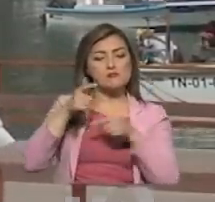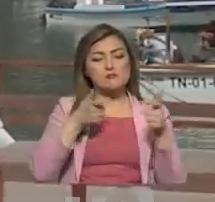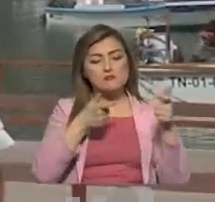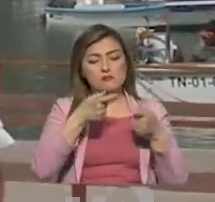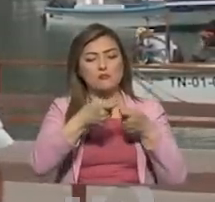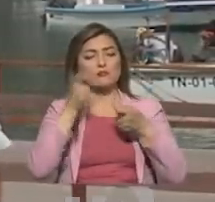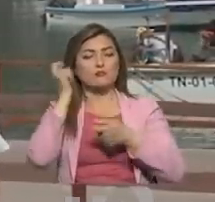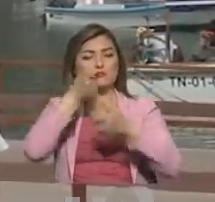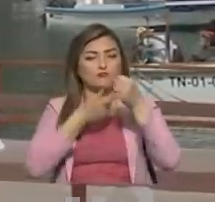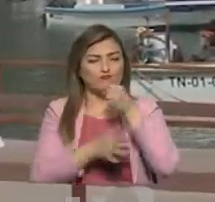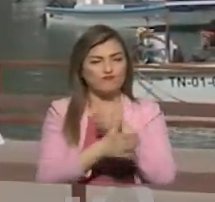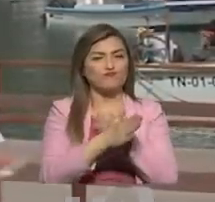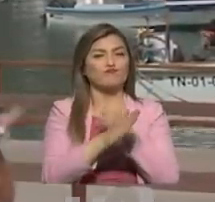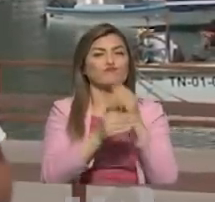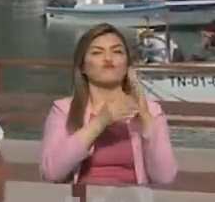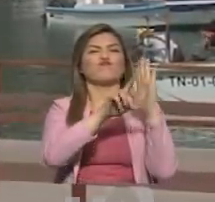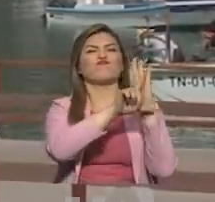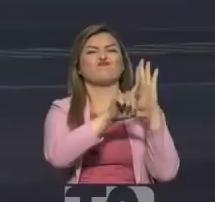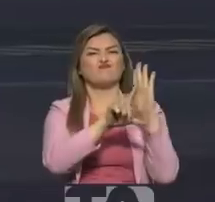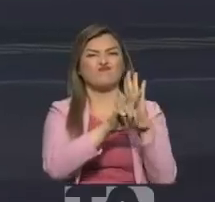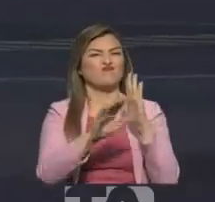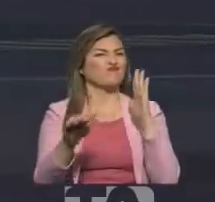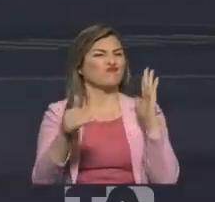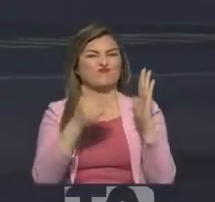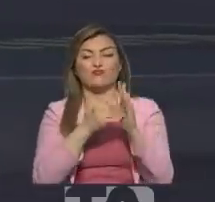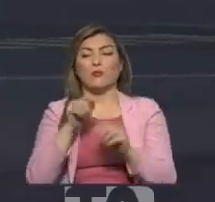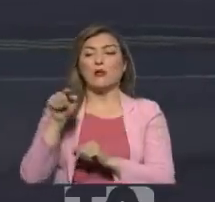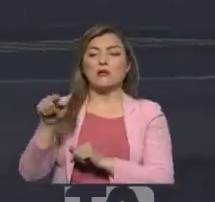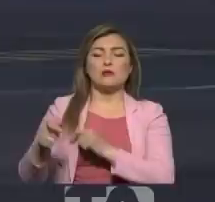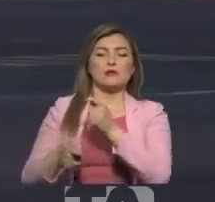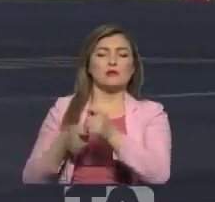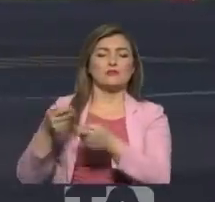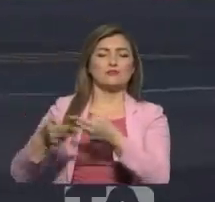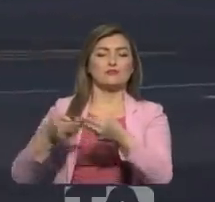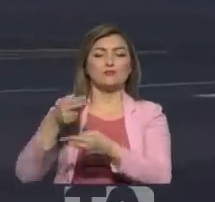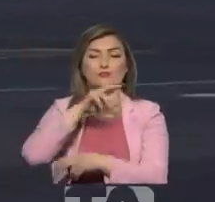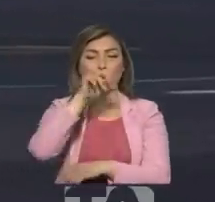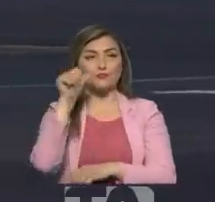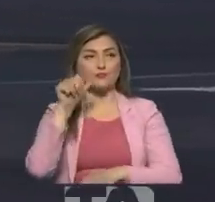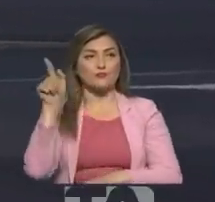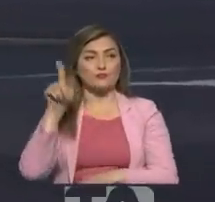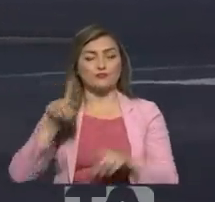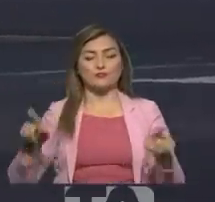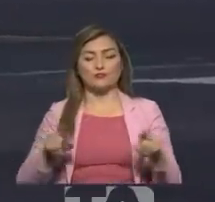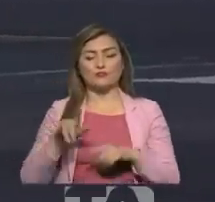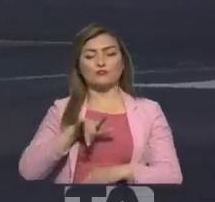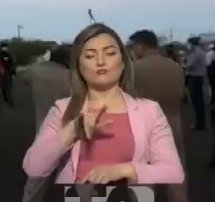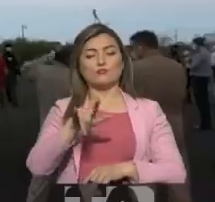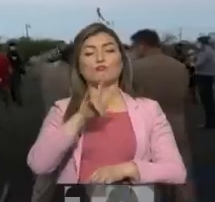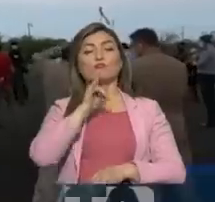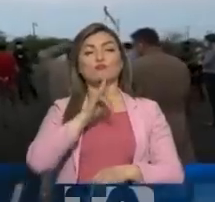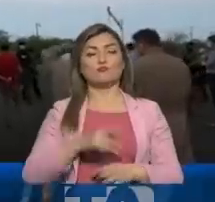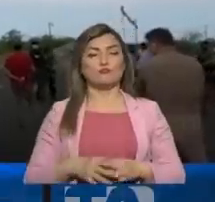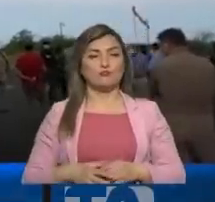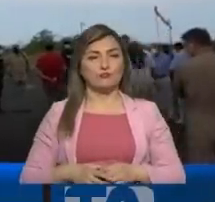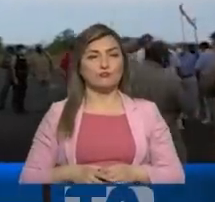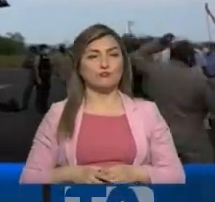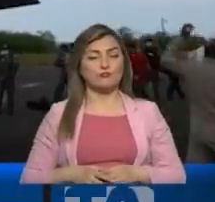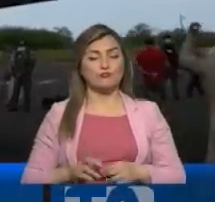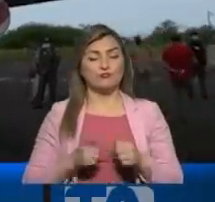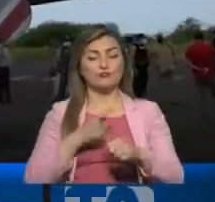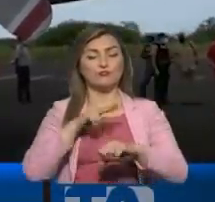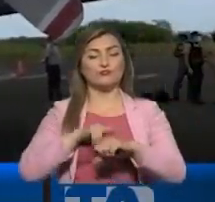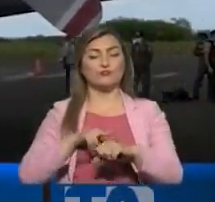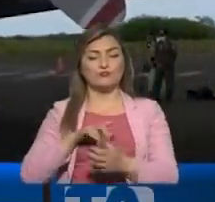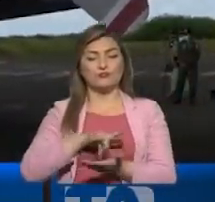la pesca ilícita y el narcotráfico. Este es el avión P-3 Orión de Estados Unidos. Aterrizó por primera vez